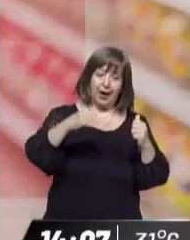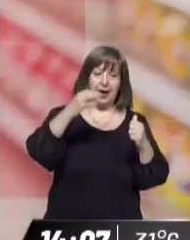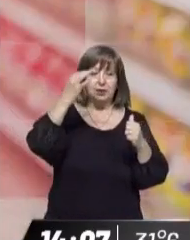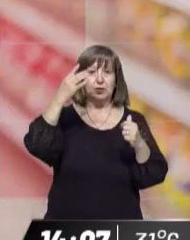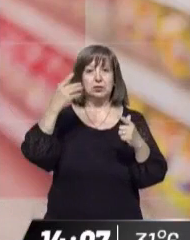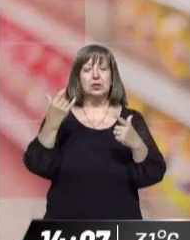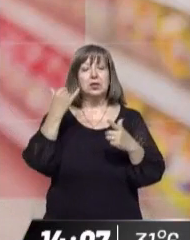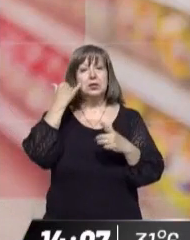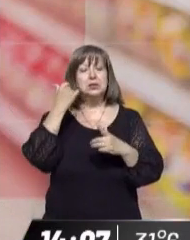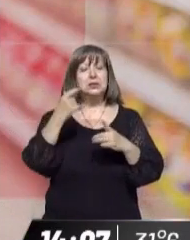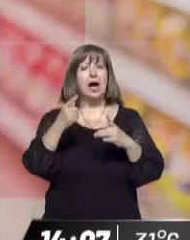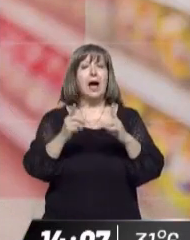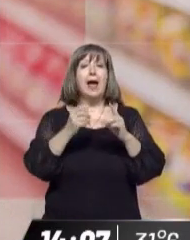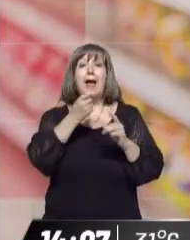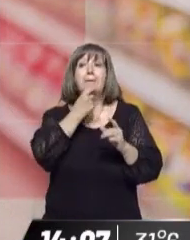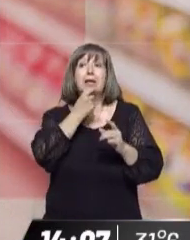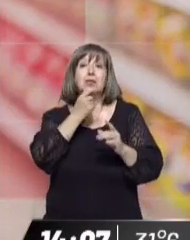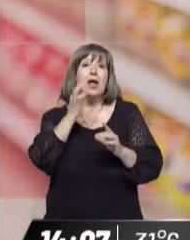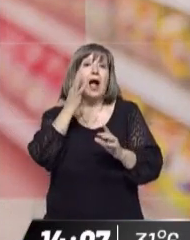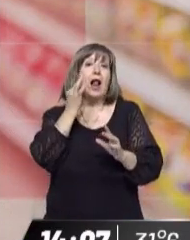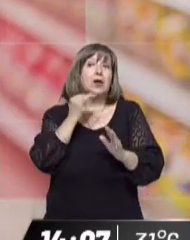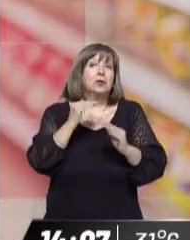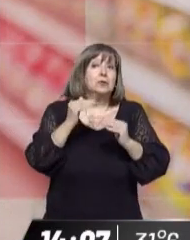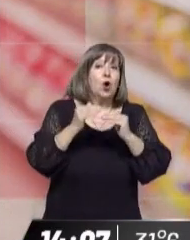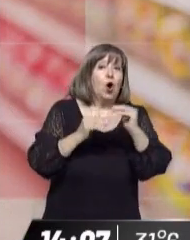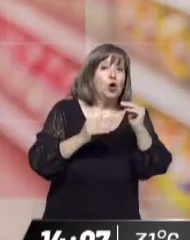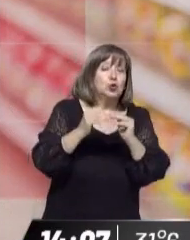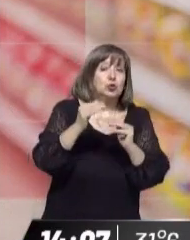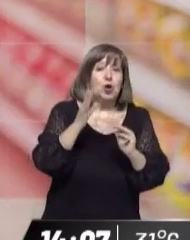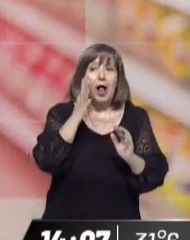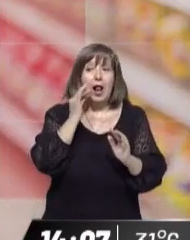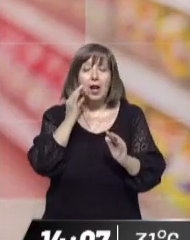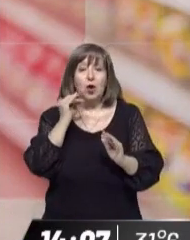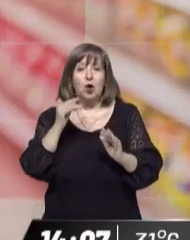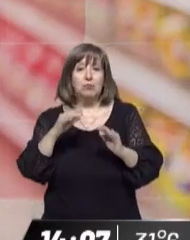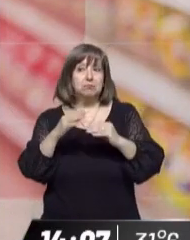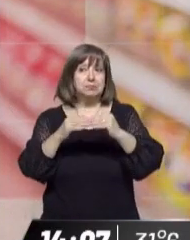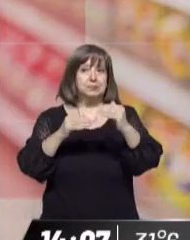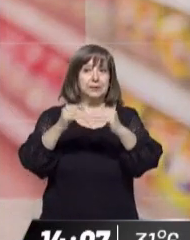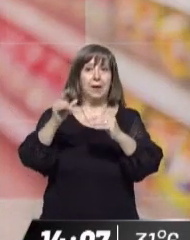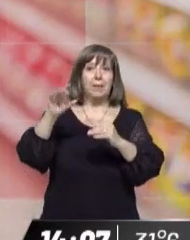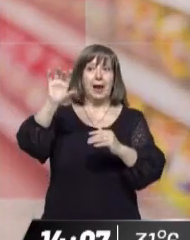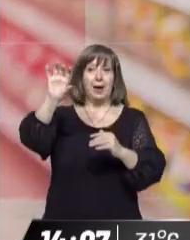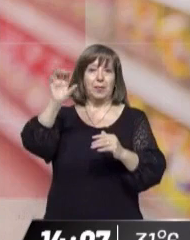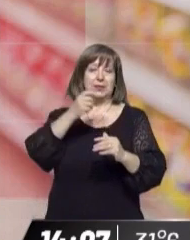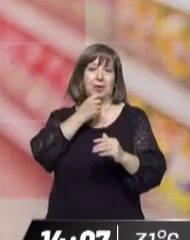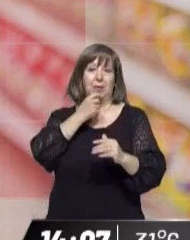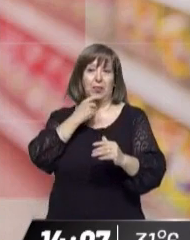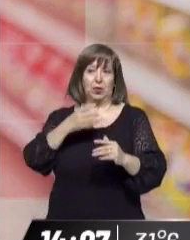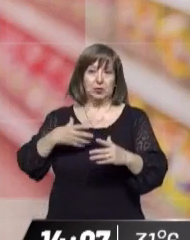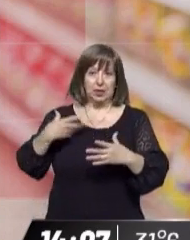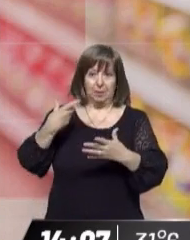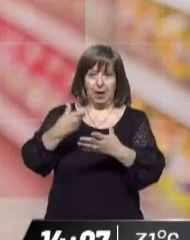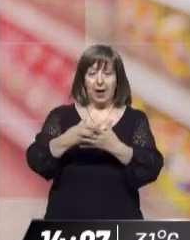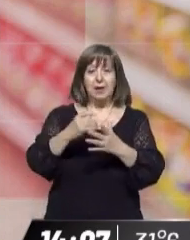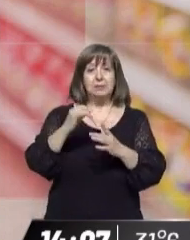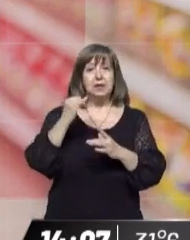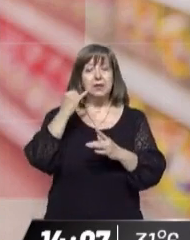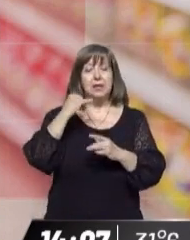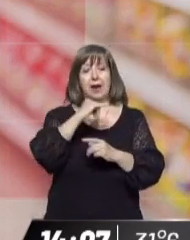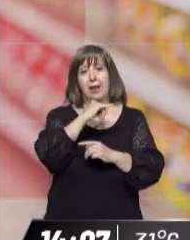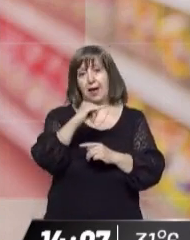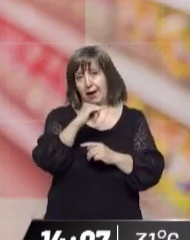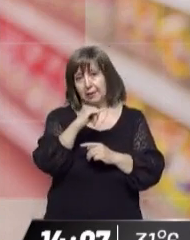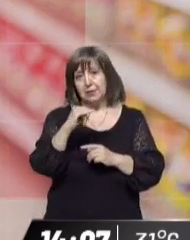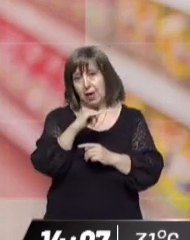En Mendoza, algunas se están moviendo con el presupuesto de la provincia, nada más. Presupuesto de la provincia para la continuidad de obras. Y los indicadores